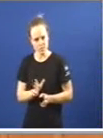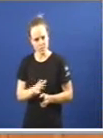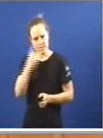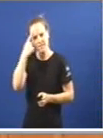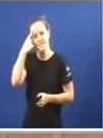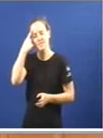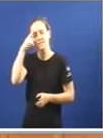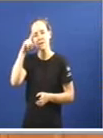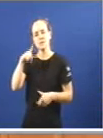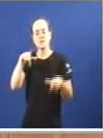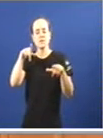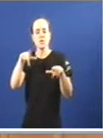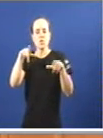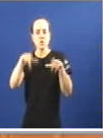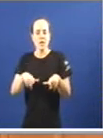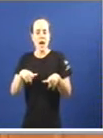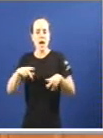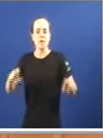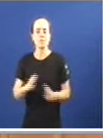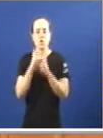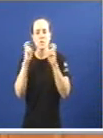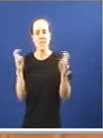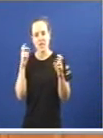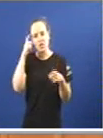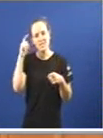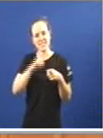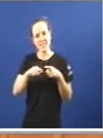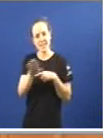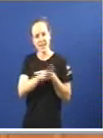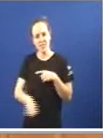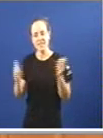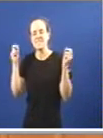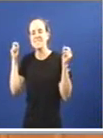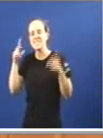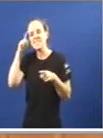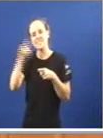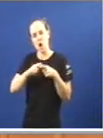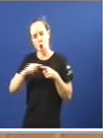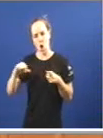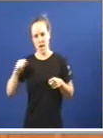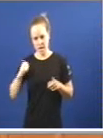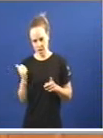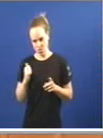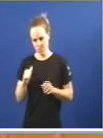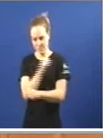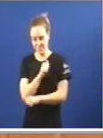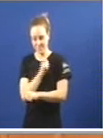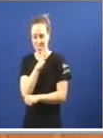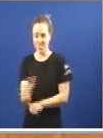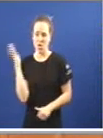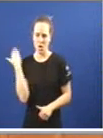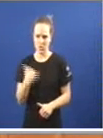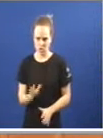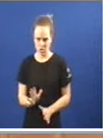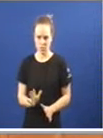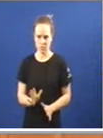una unidad de hospitalización psiquiátrica de infancia sin dotarla de psicólogo clínico llevan cinco años aguardando no sé de